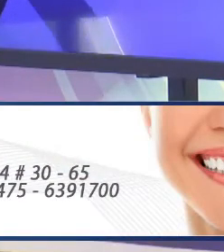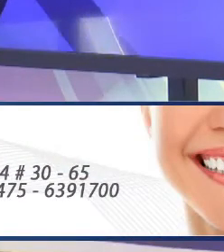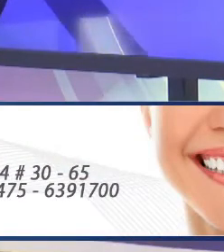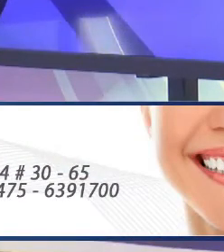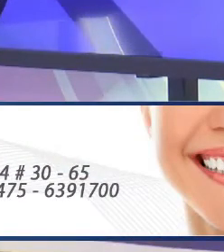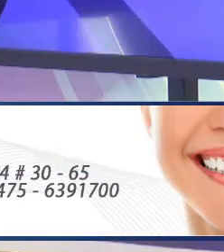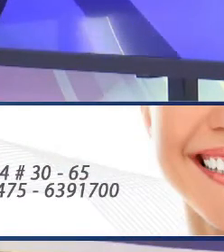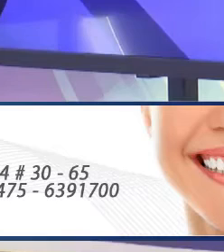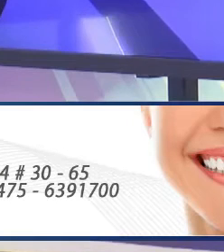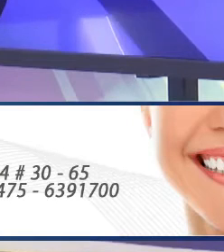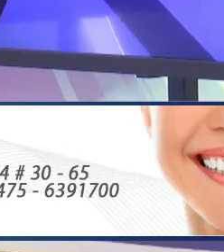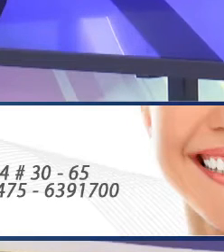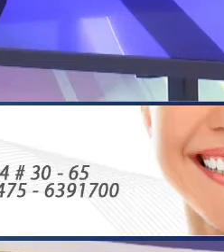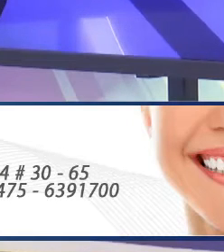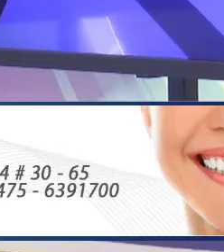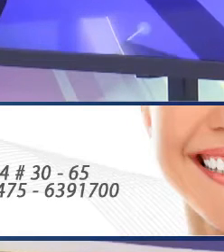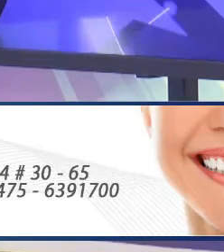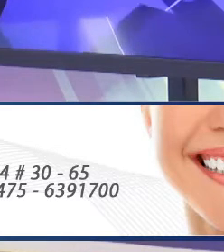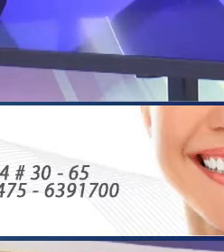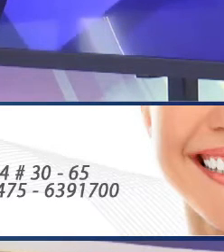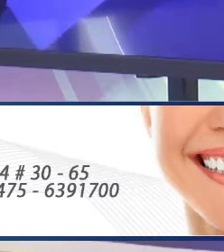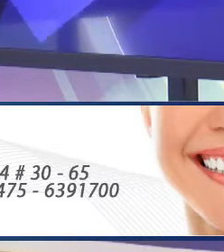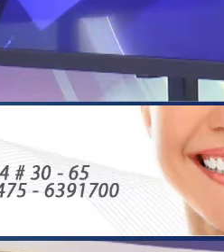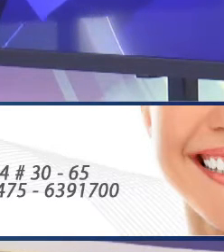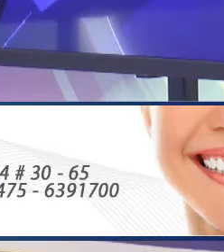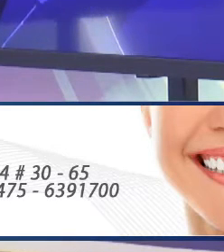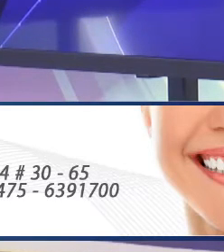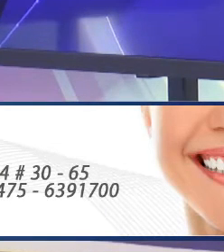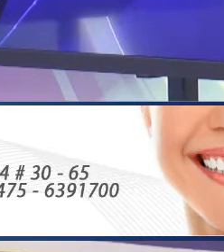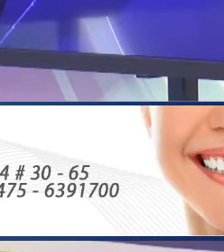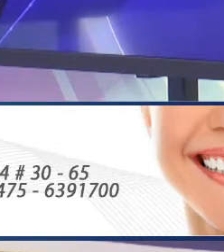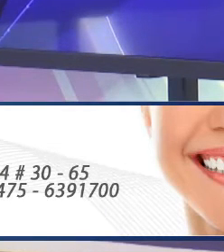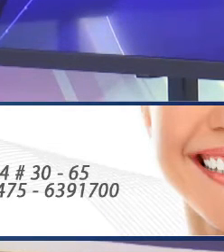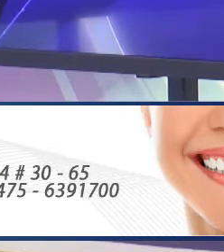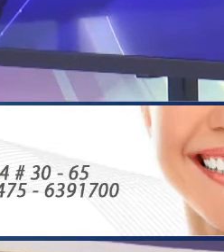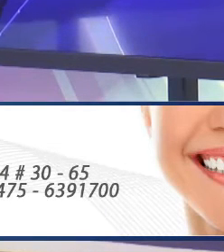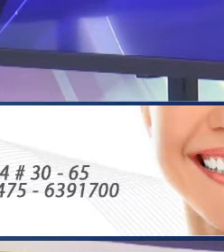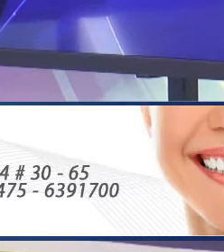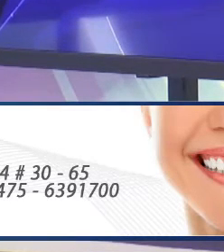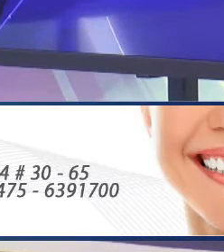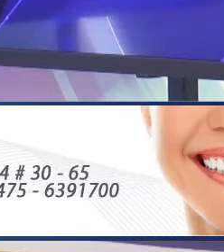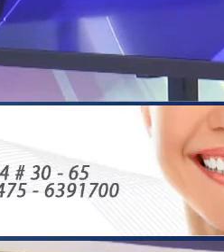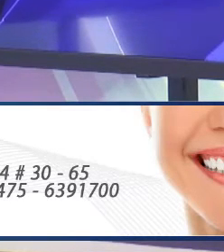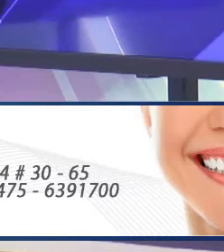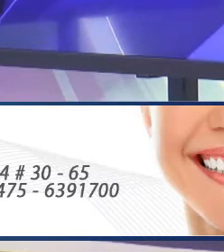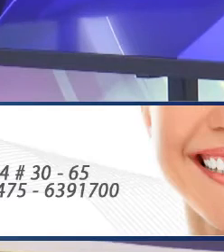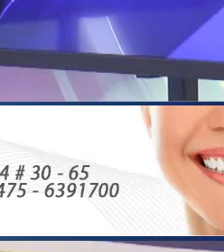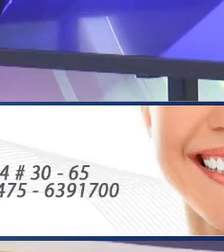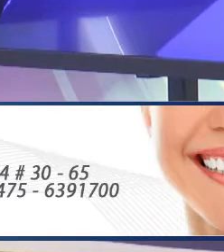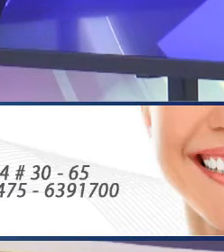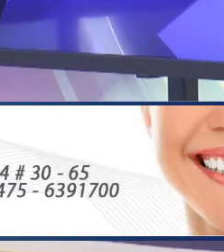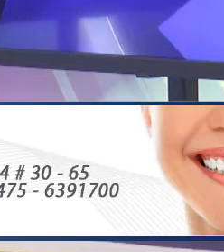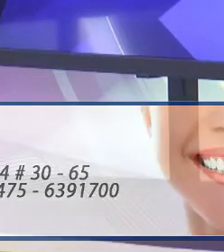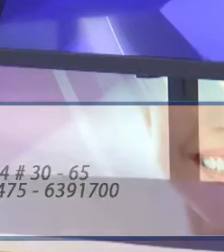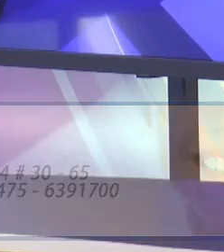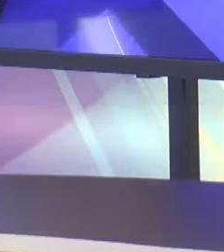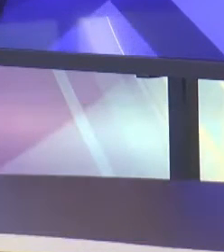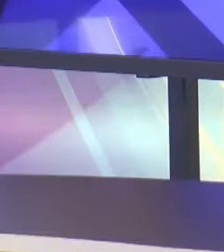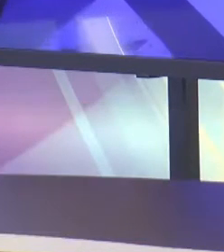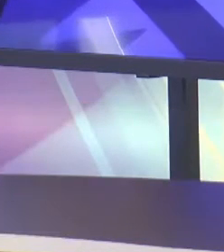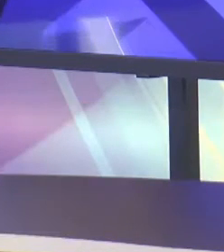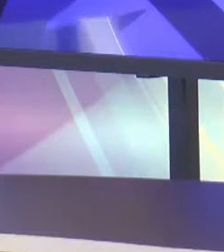detector de caries anestesia por computador y la mejor asesoría profesional chrome es odontología especializada momento va a ser